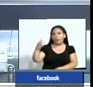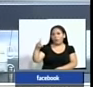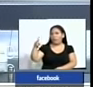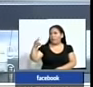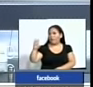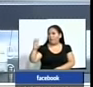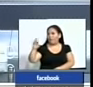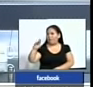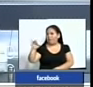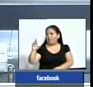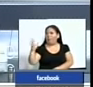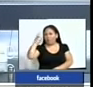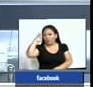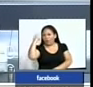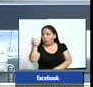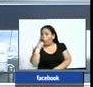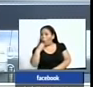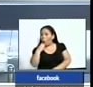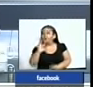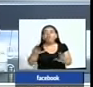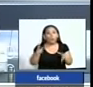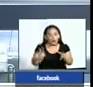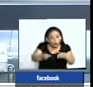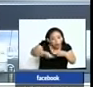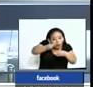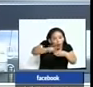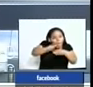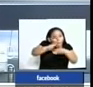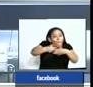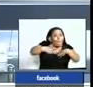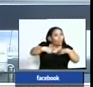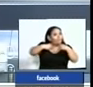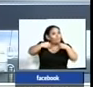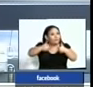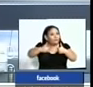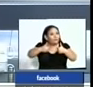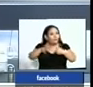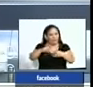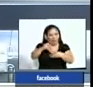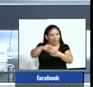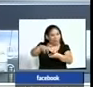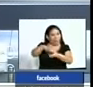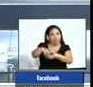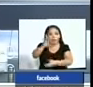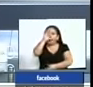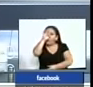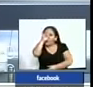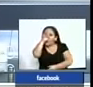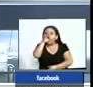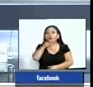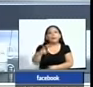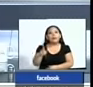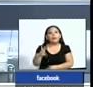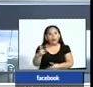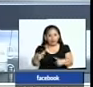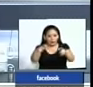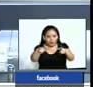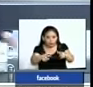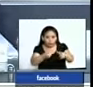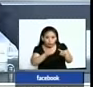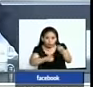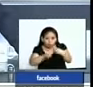contamos de qué se trata. Es una especie de sopa reanimante que se prepara con los menudos de los cerdos. Es un platillo que en El Salvador